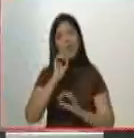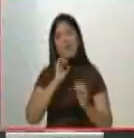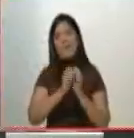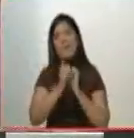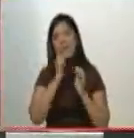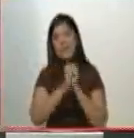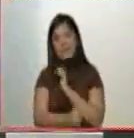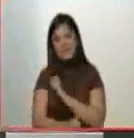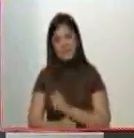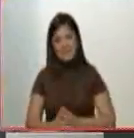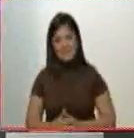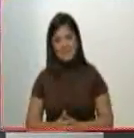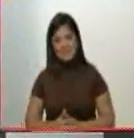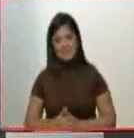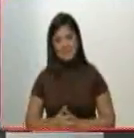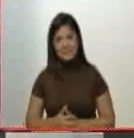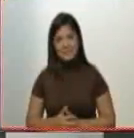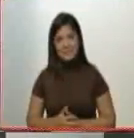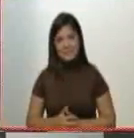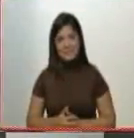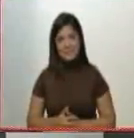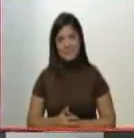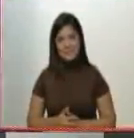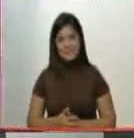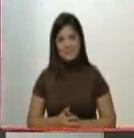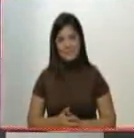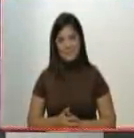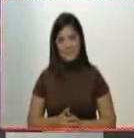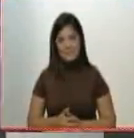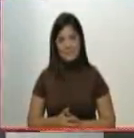deportivos, una tarde para